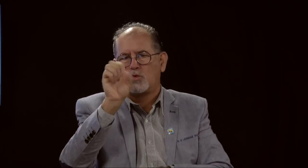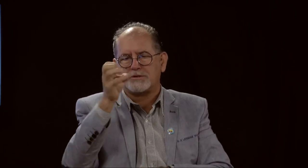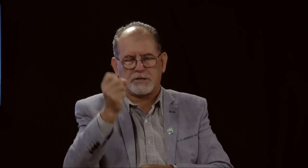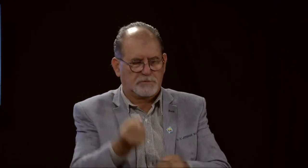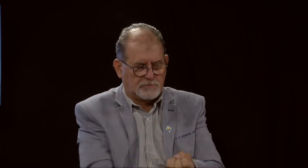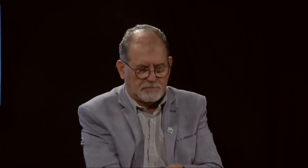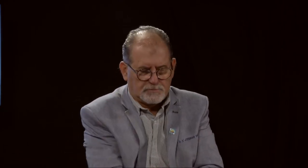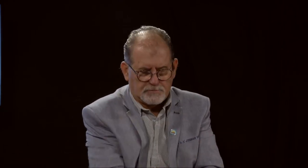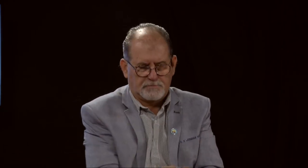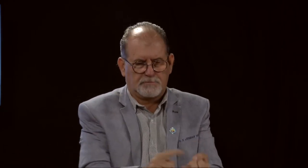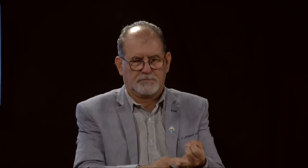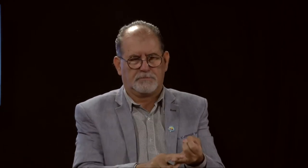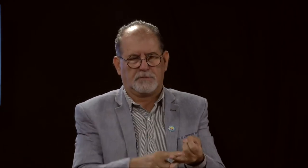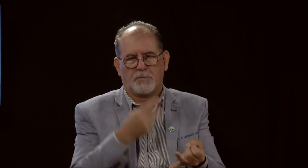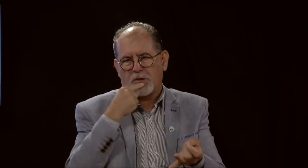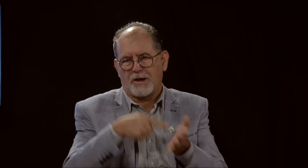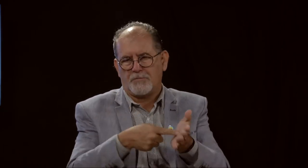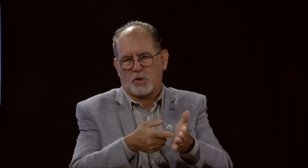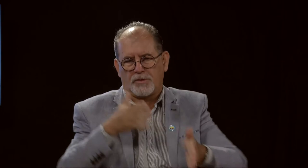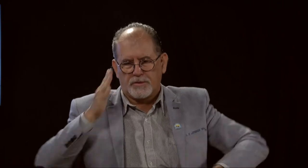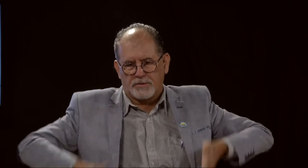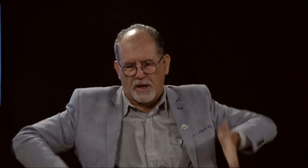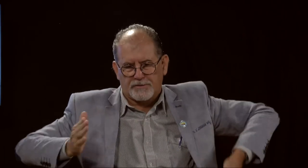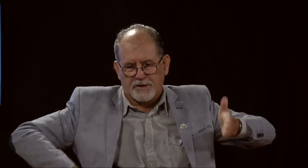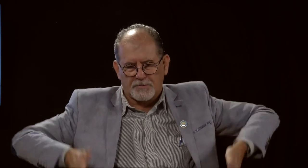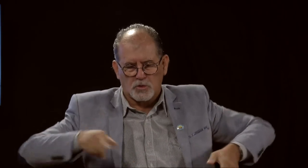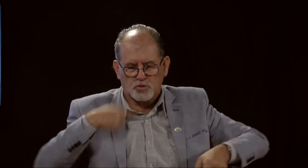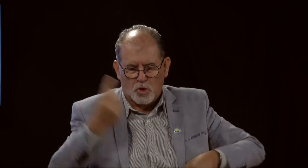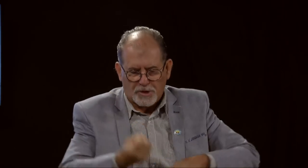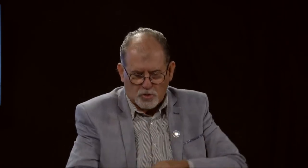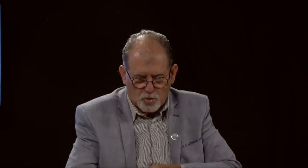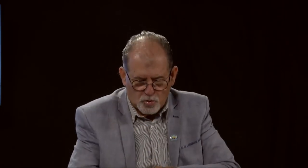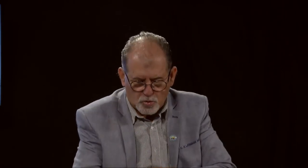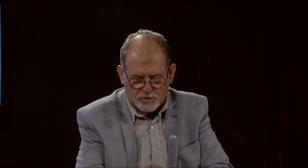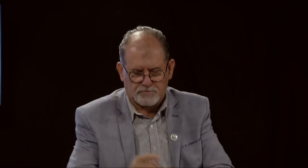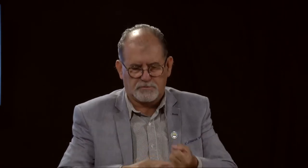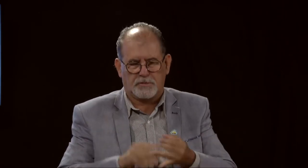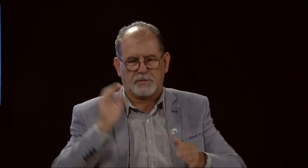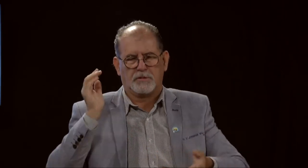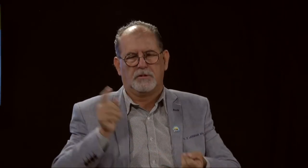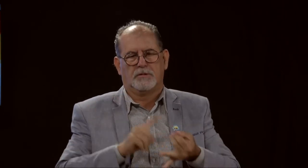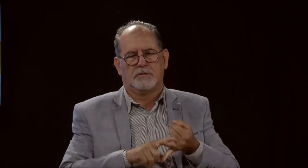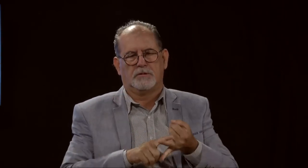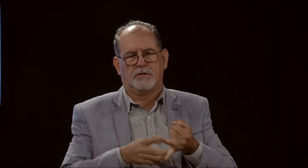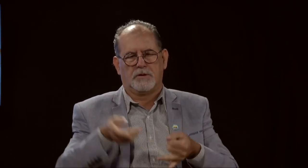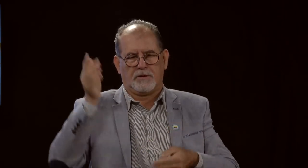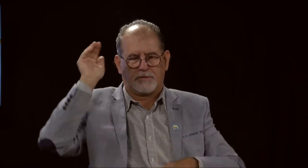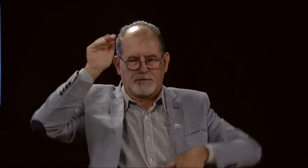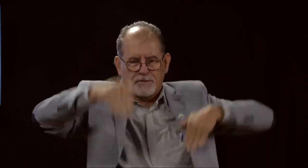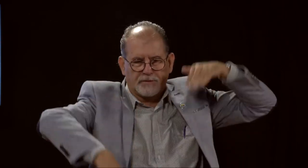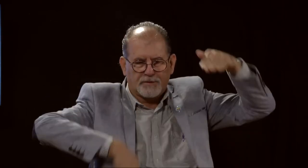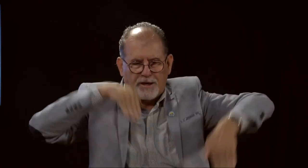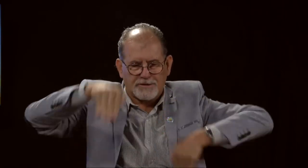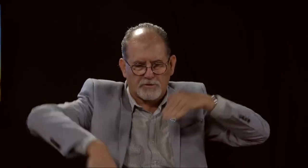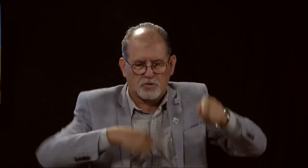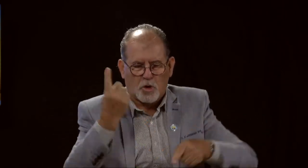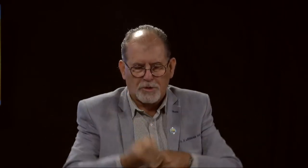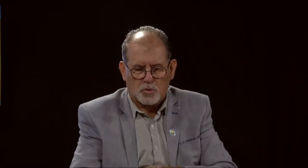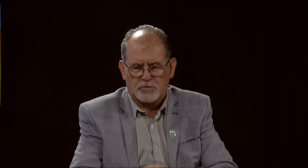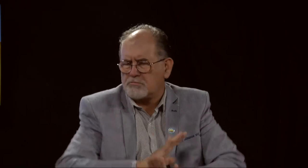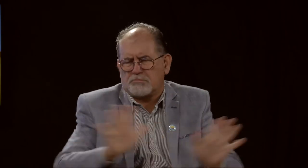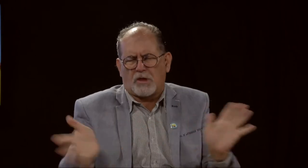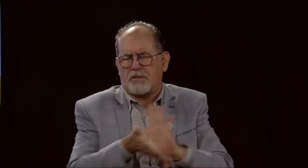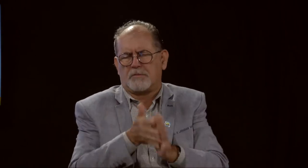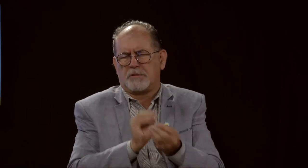adaptaciones que nosotros tenemos es visual. Por ejemplo, en atletismo, tenemos el semáforo que tiene luces.